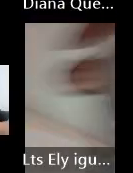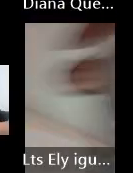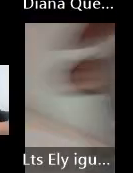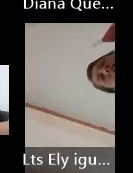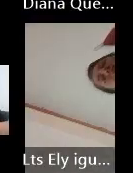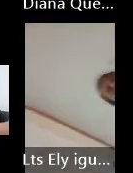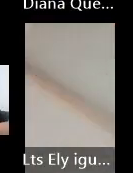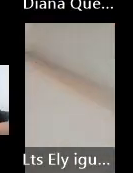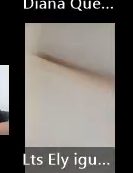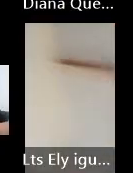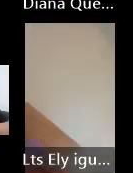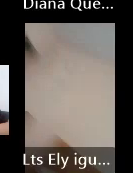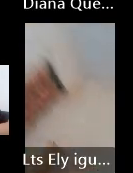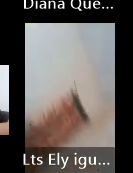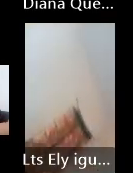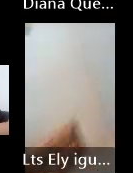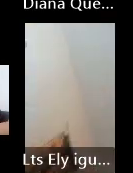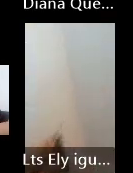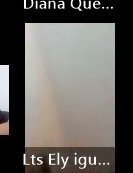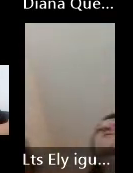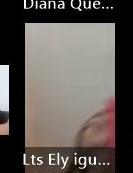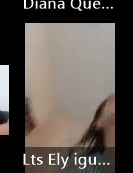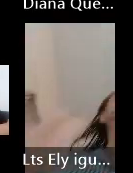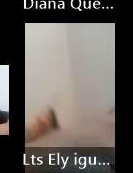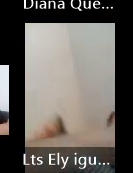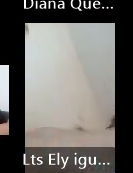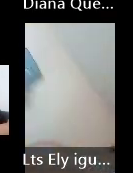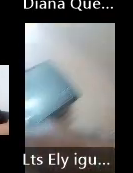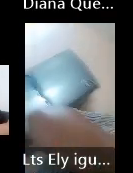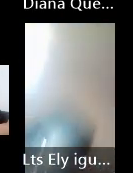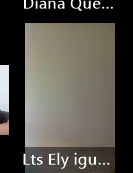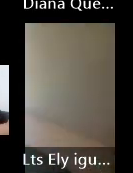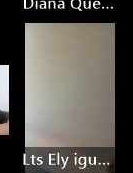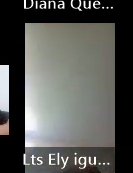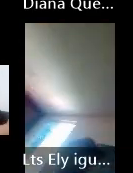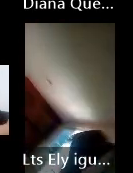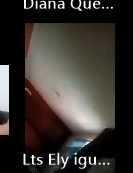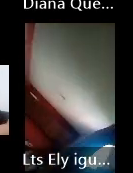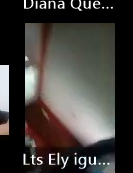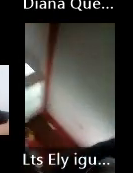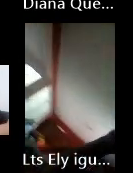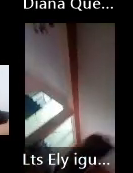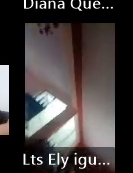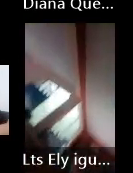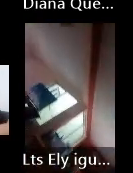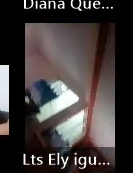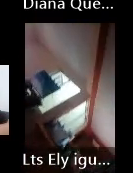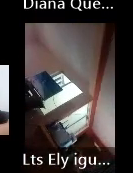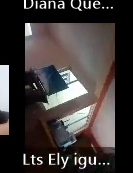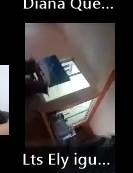minúscula. Cada uno debemos de hacernos responsables de nuestros procesos de duelo.